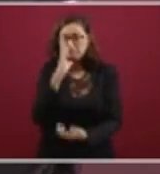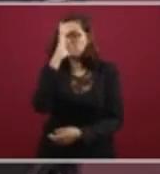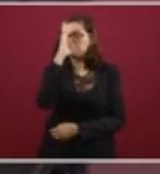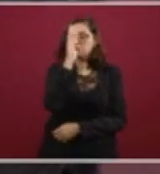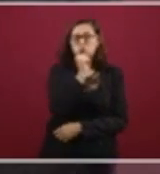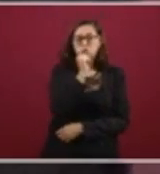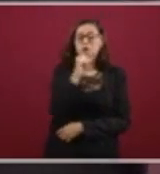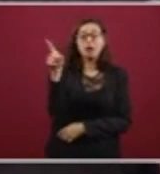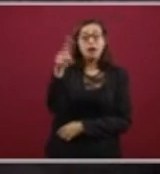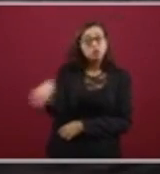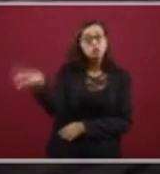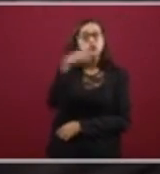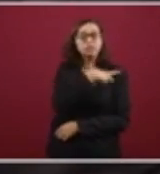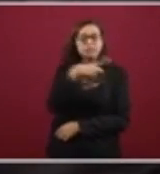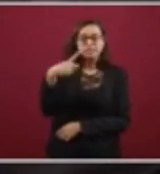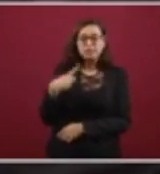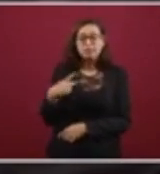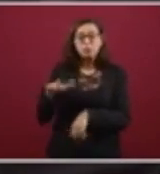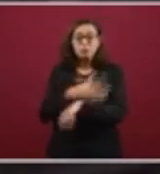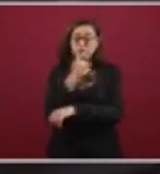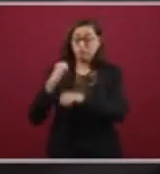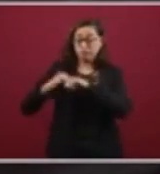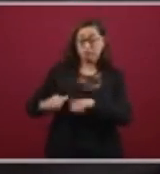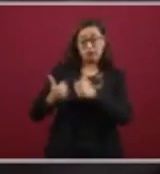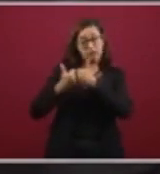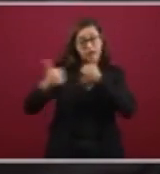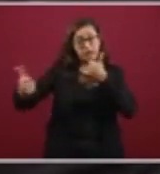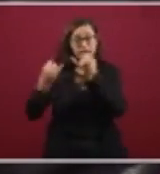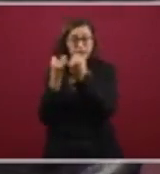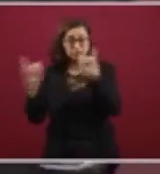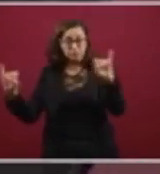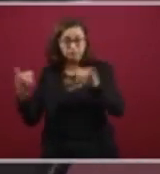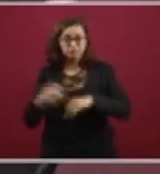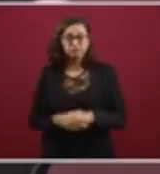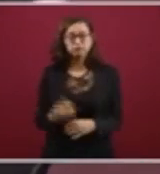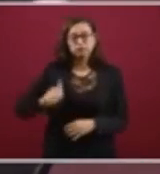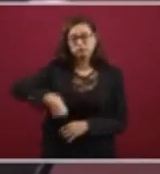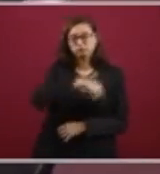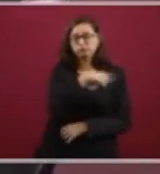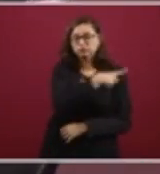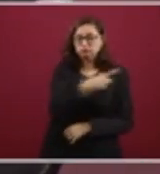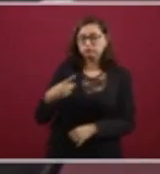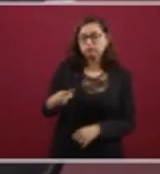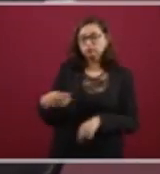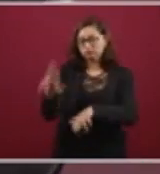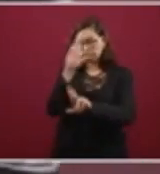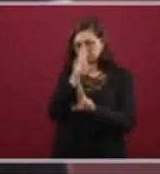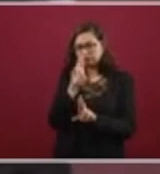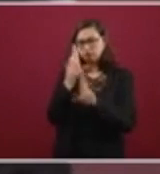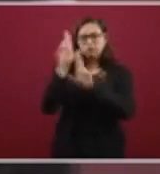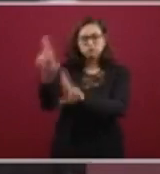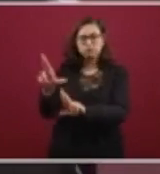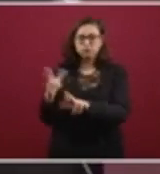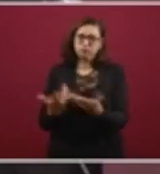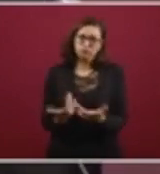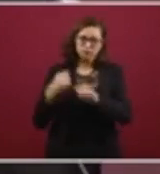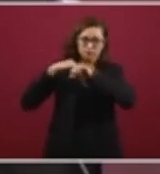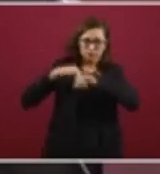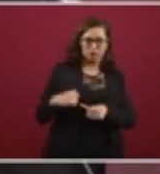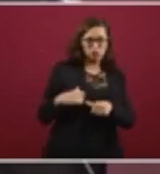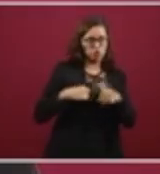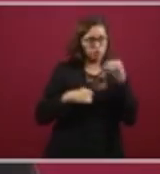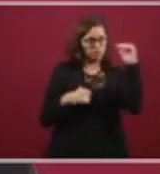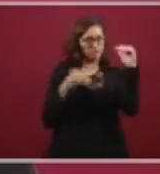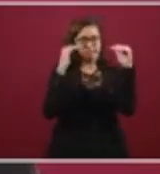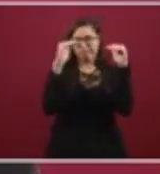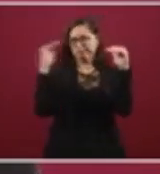Judicial, que es un poder independiente y autónomo. Nosotros vamos a ser respetuosos de la autonomía, de la independencia del